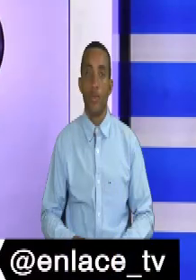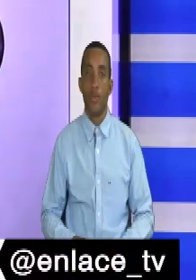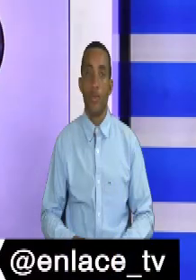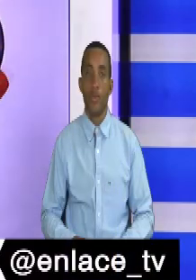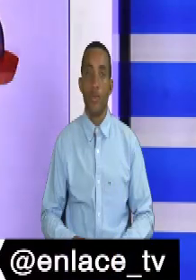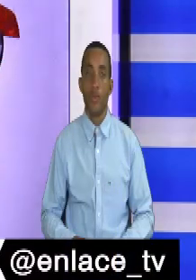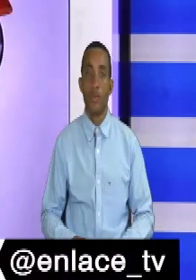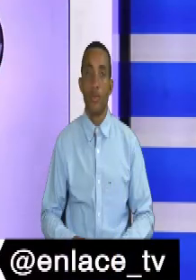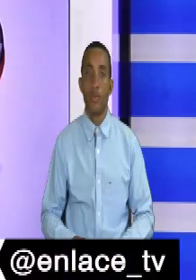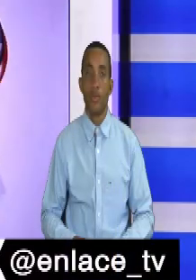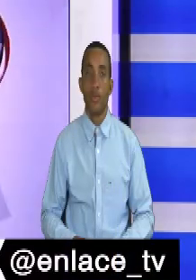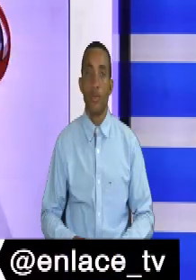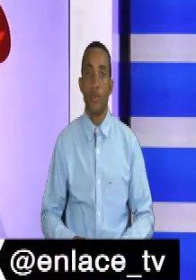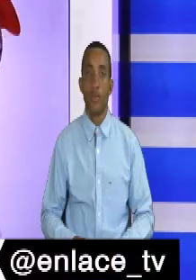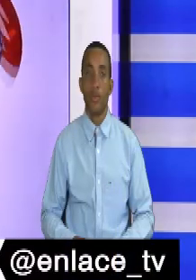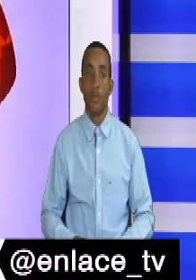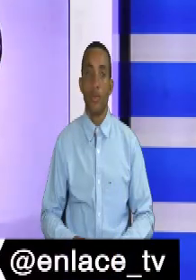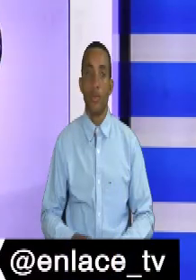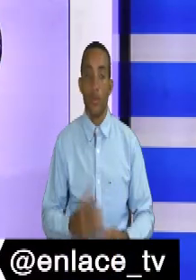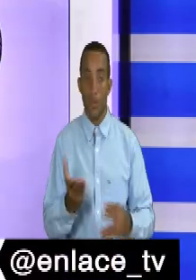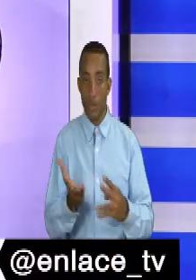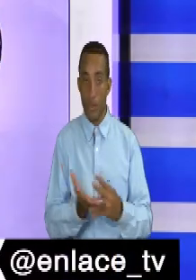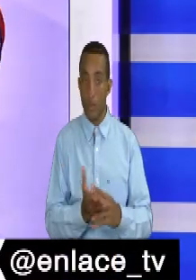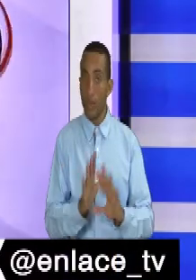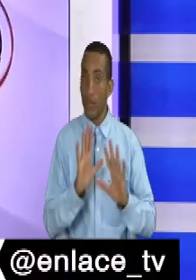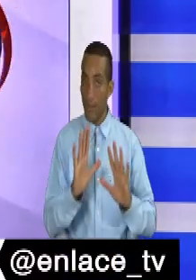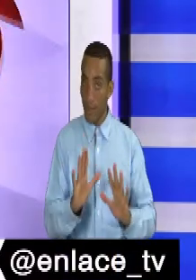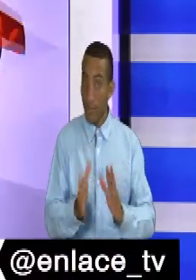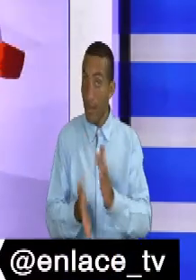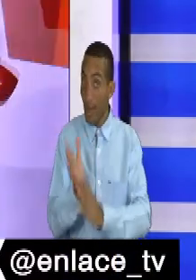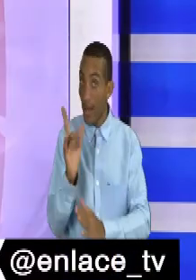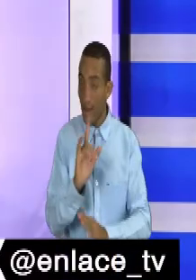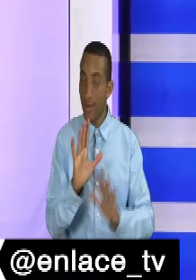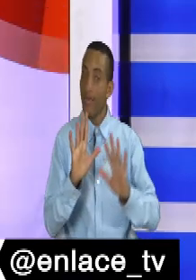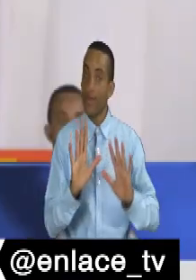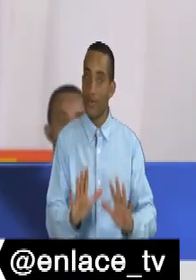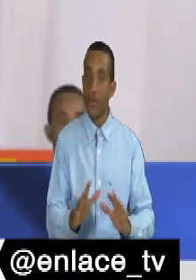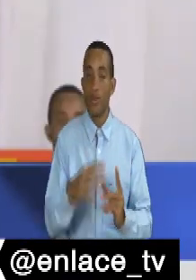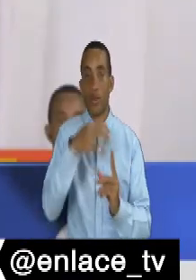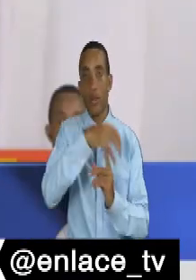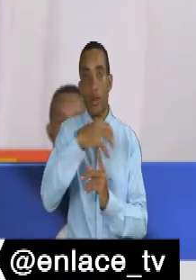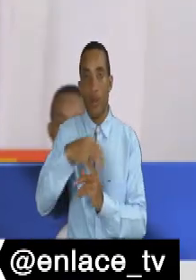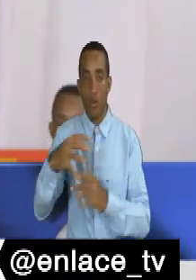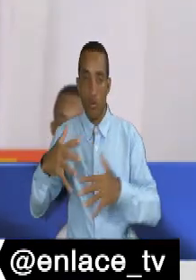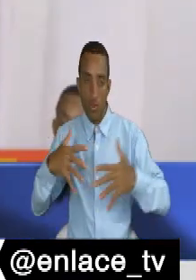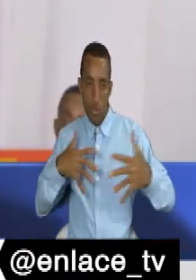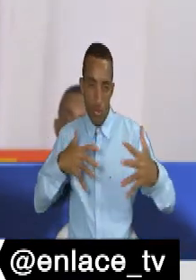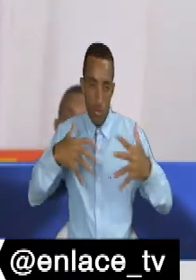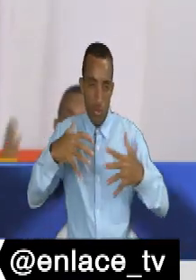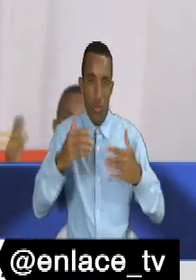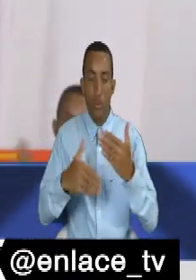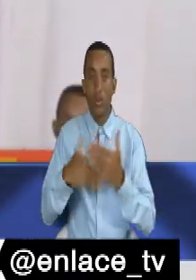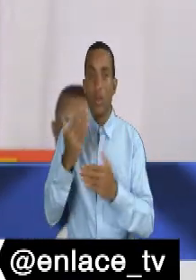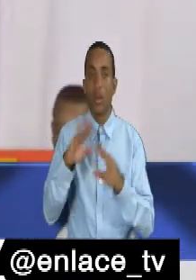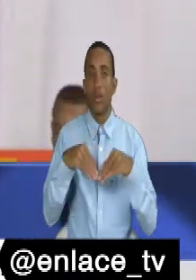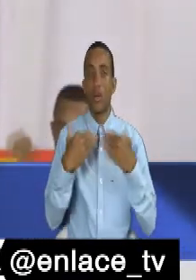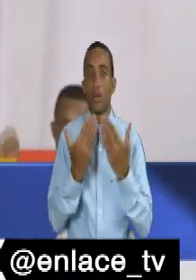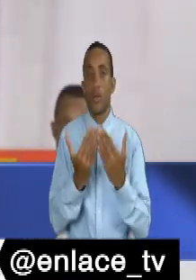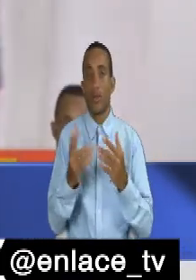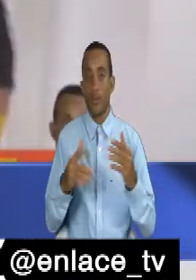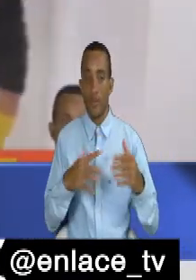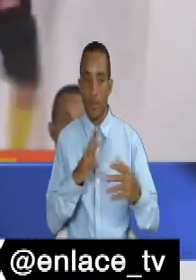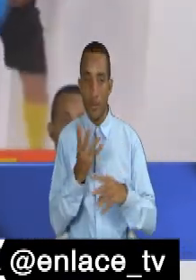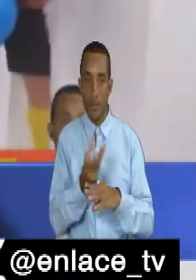Momento de hacer una pausa, no se muevan porque al regresar tenemos para ustedes detalles del Festival de Teatro que inicia la Escuela de Arte Las Tablas. Ya